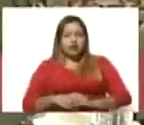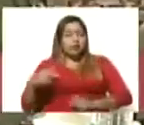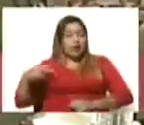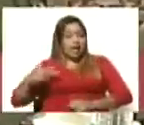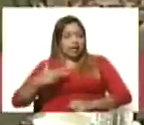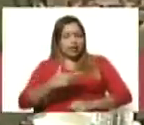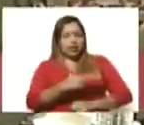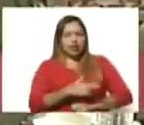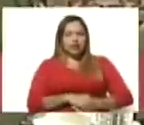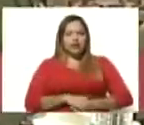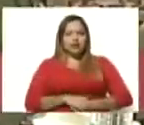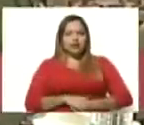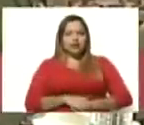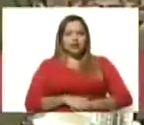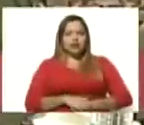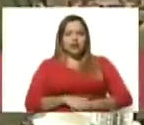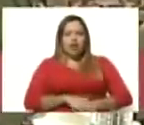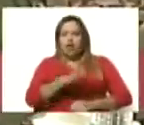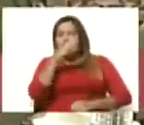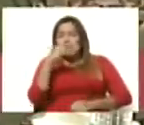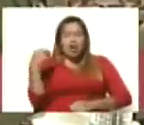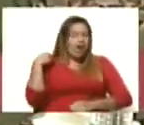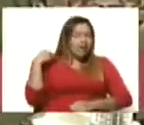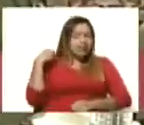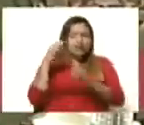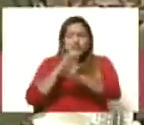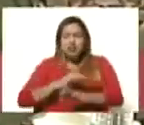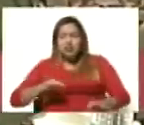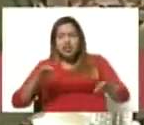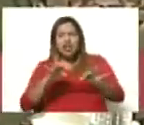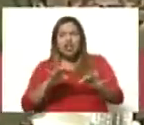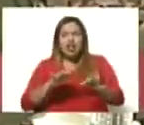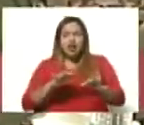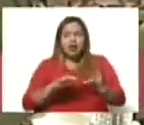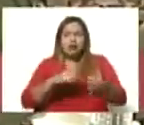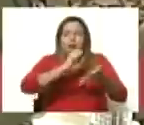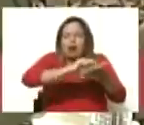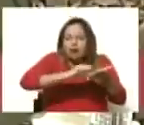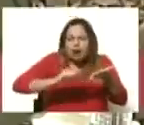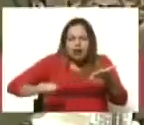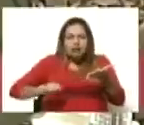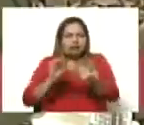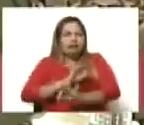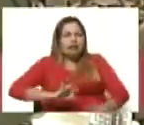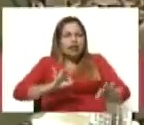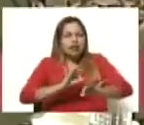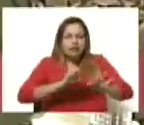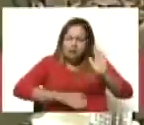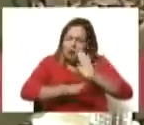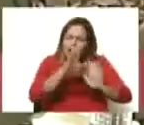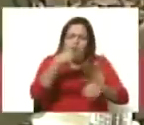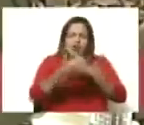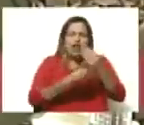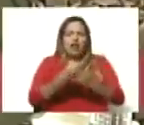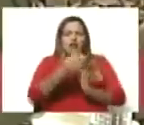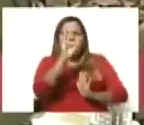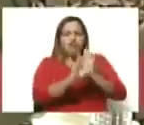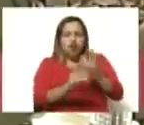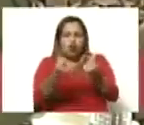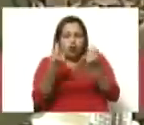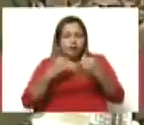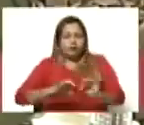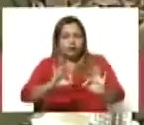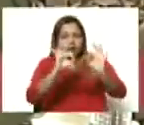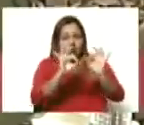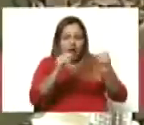Tejerías. Sin protocolo, sin intermediario, sin papeleo. Vamos con ese fondo económico especial a